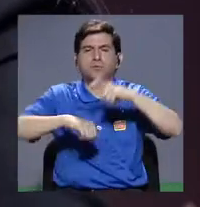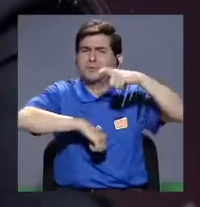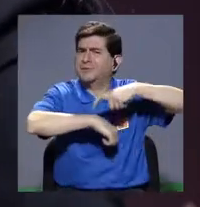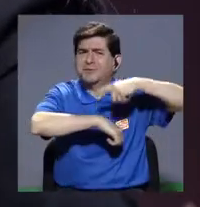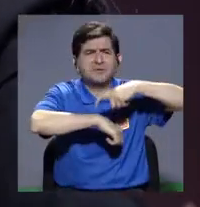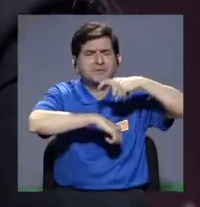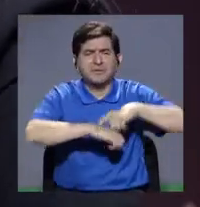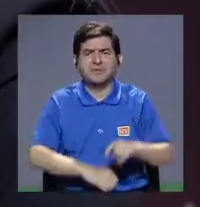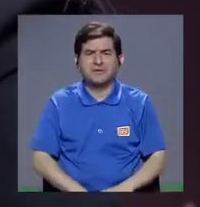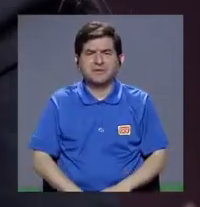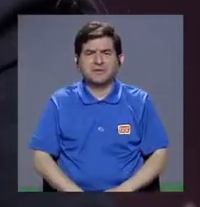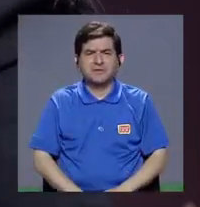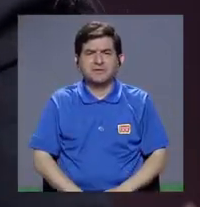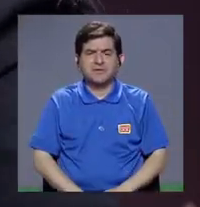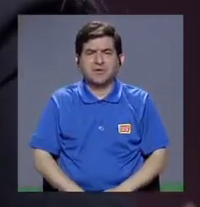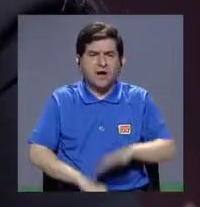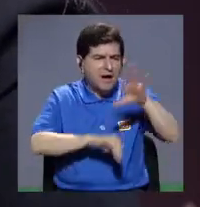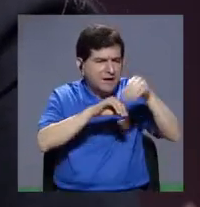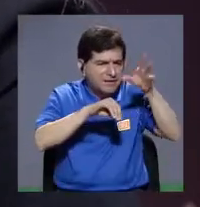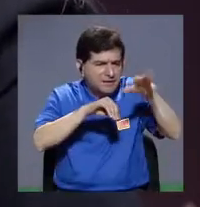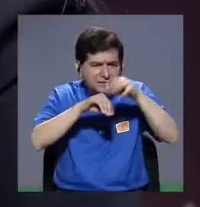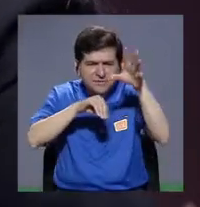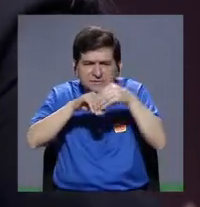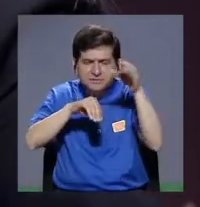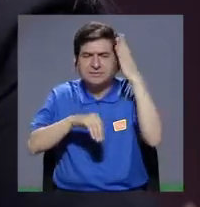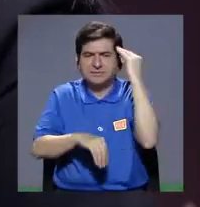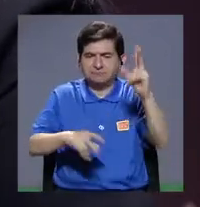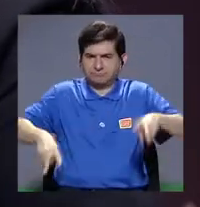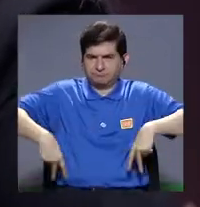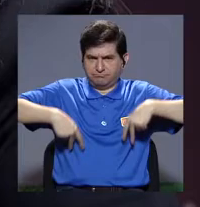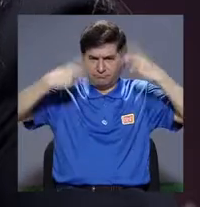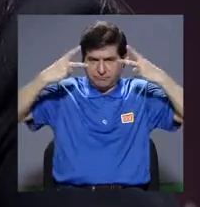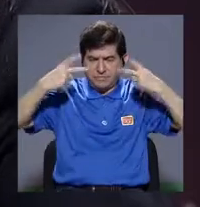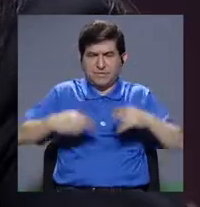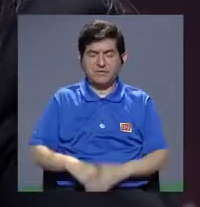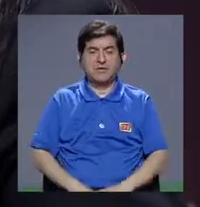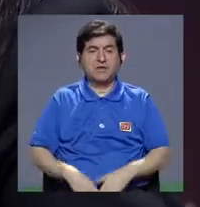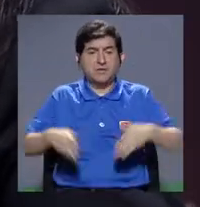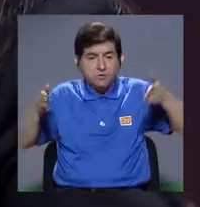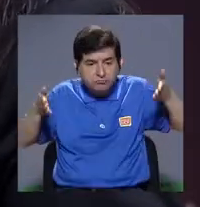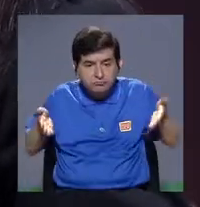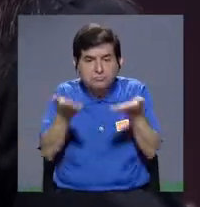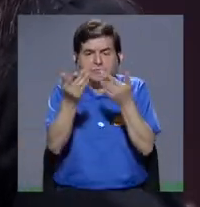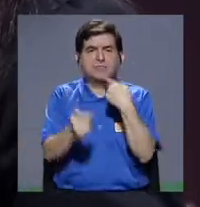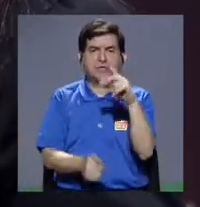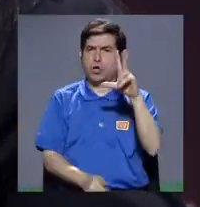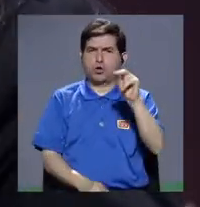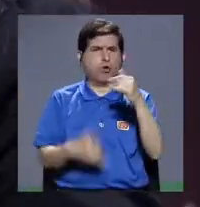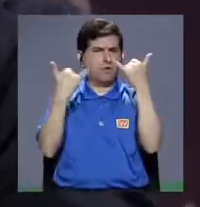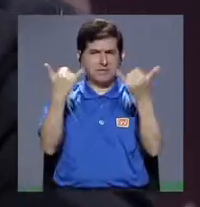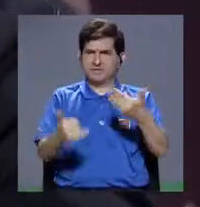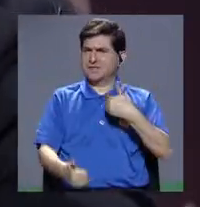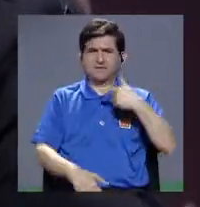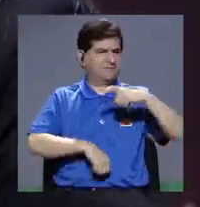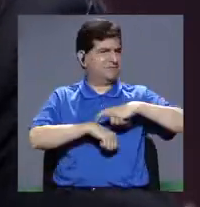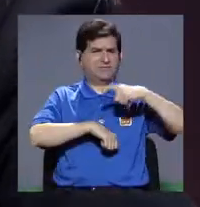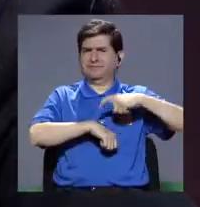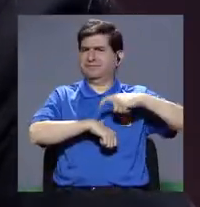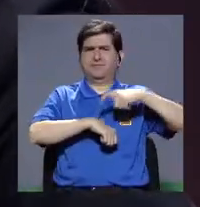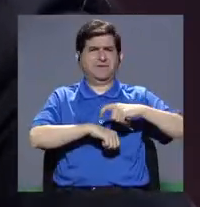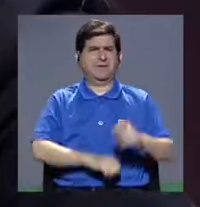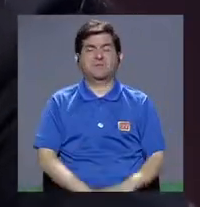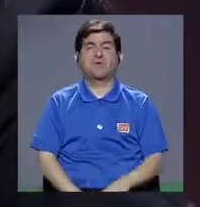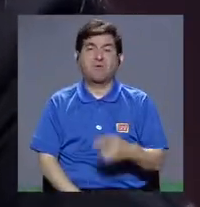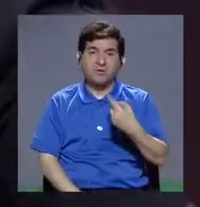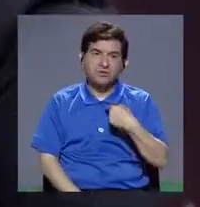de que la suma de experiencias en la vida te empuja a decir no no yo ya no tengo tiempo para